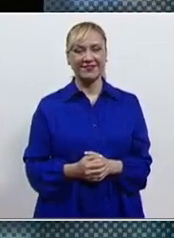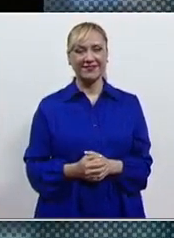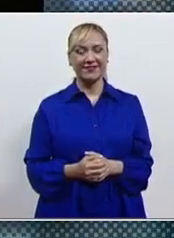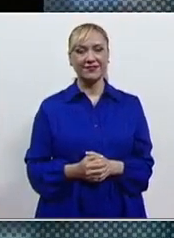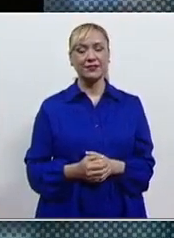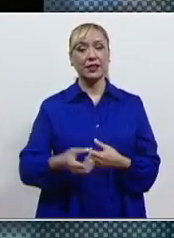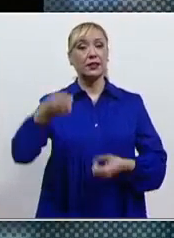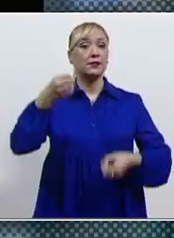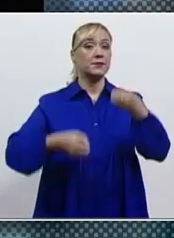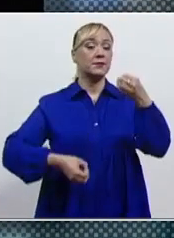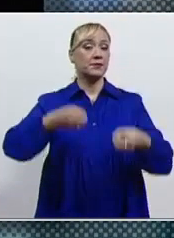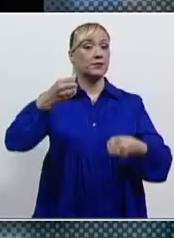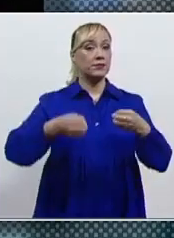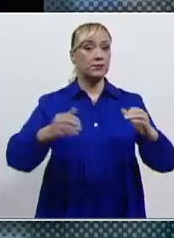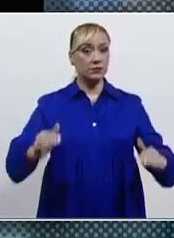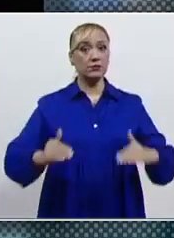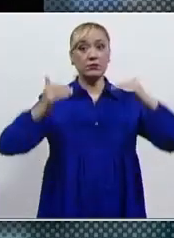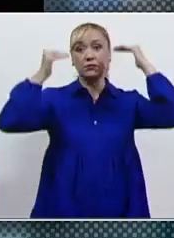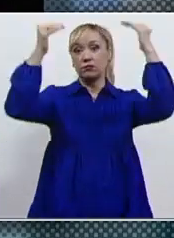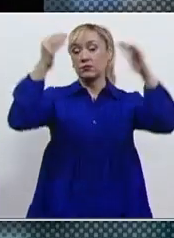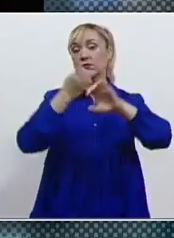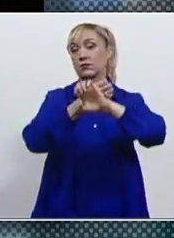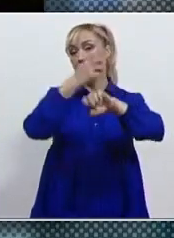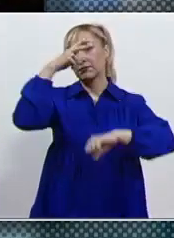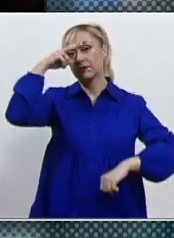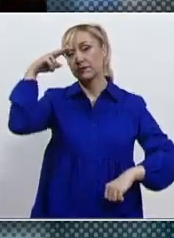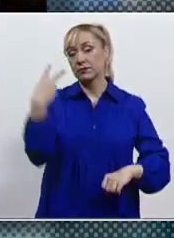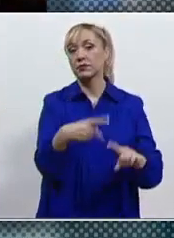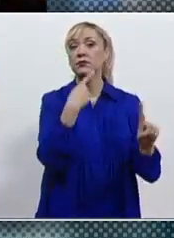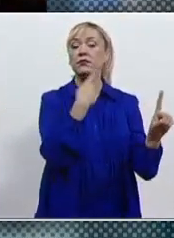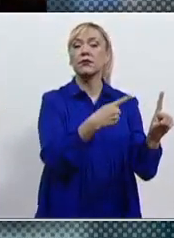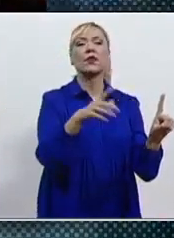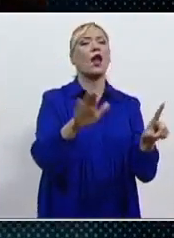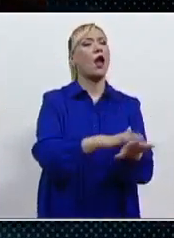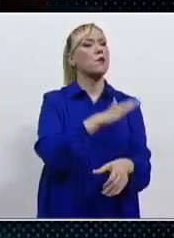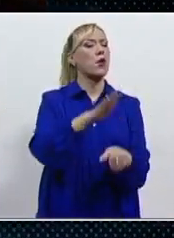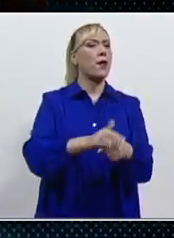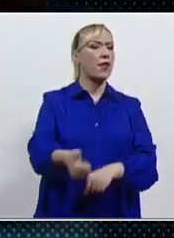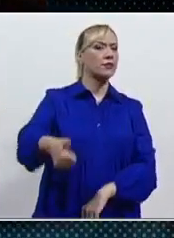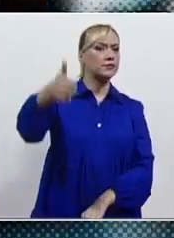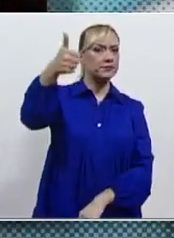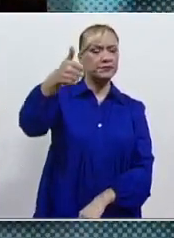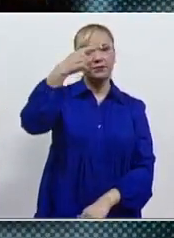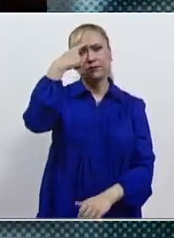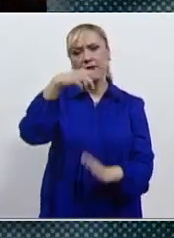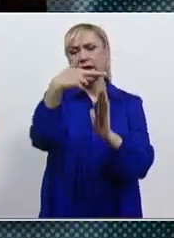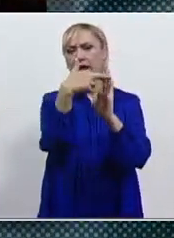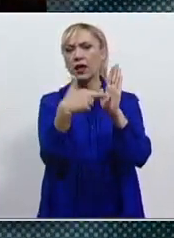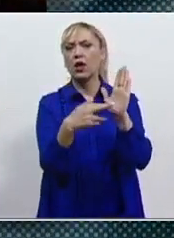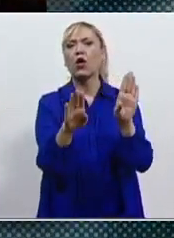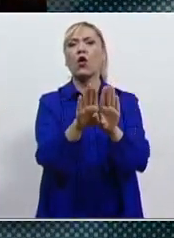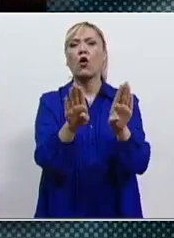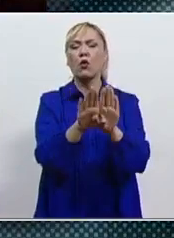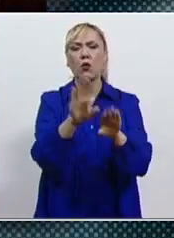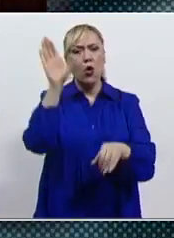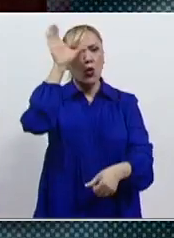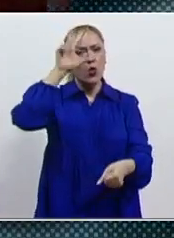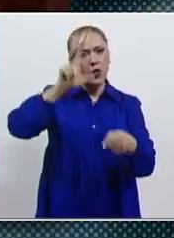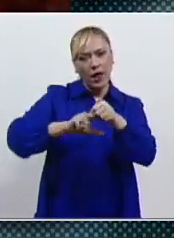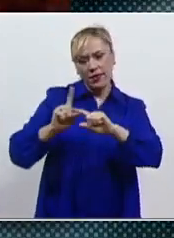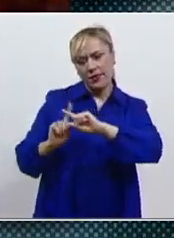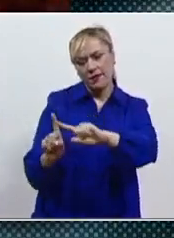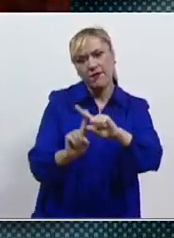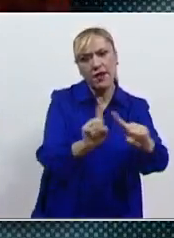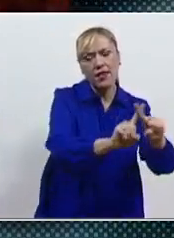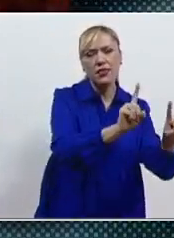El Pleno del Tribunal Superior de Justicia del Estado de México aprobó el protocolo de juzgamiento con perspectiva de interculturalismo de